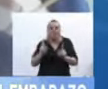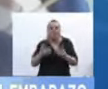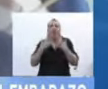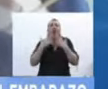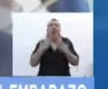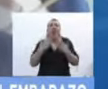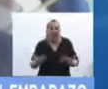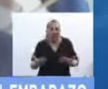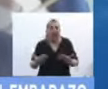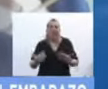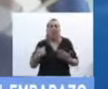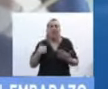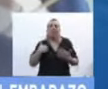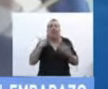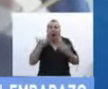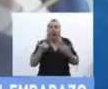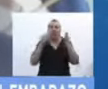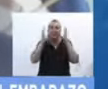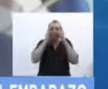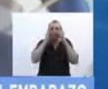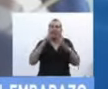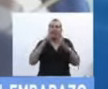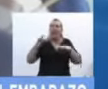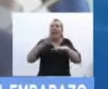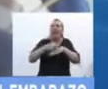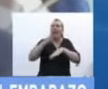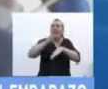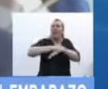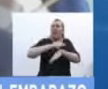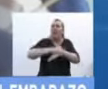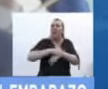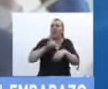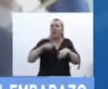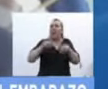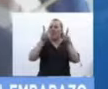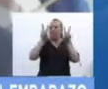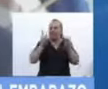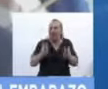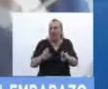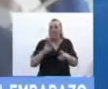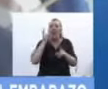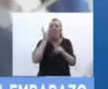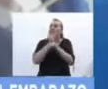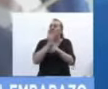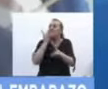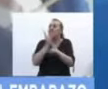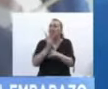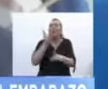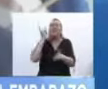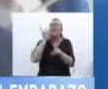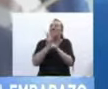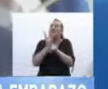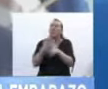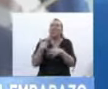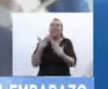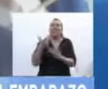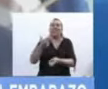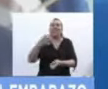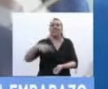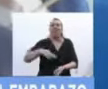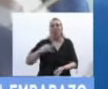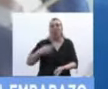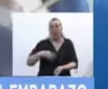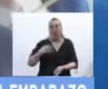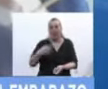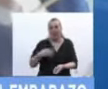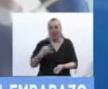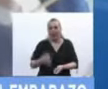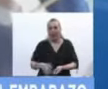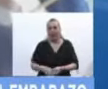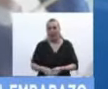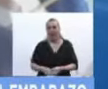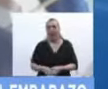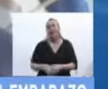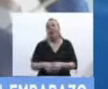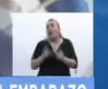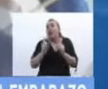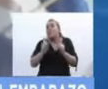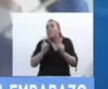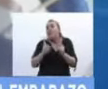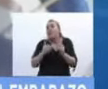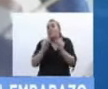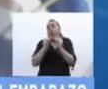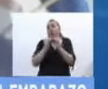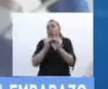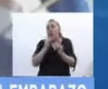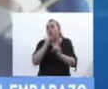comprometer con estos temas y siempre, siempre en defensa de la vida. Por todas estas